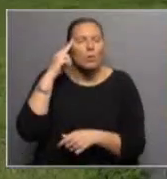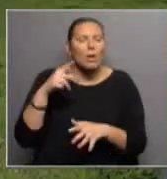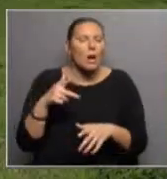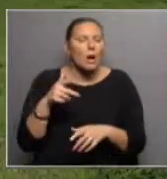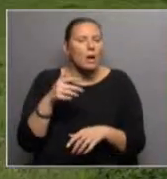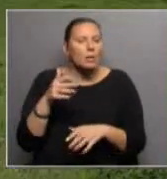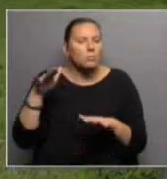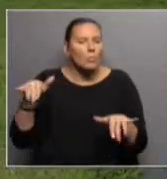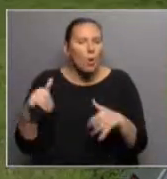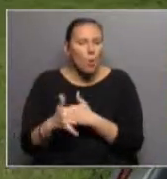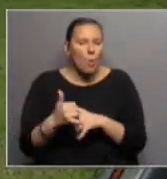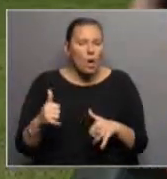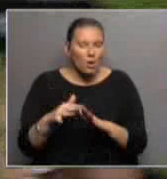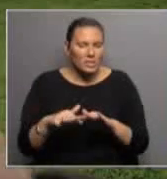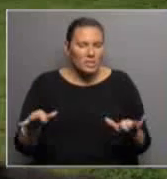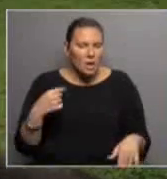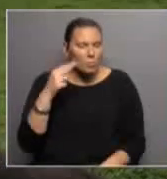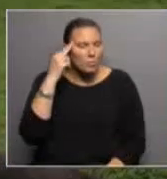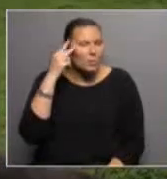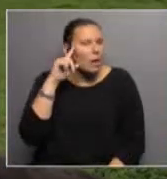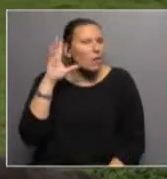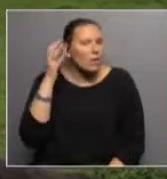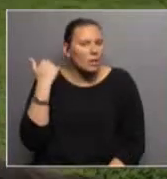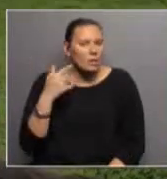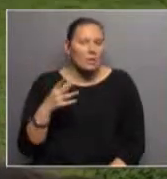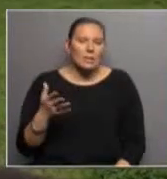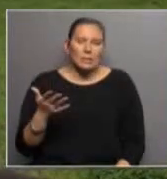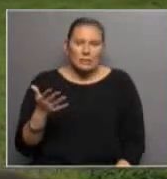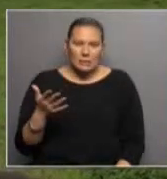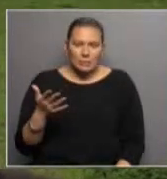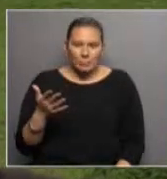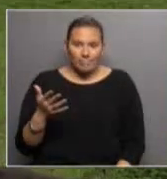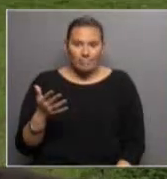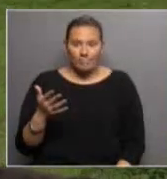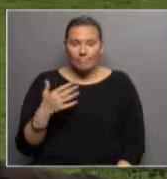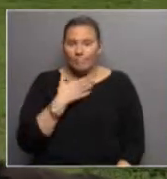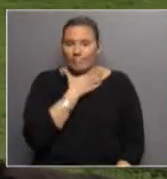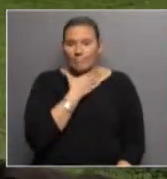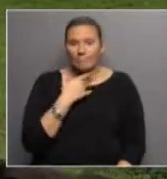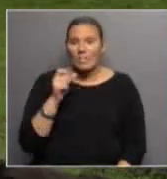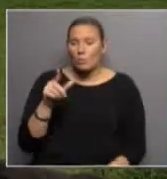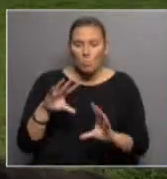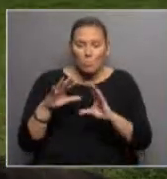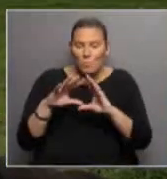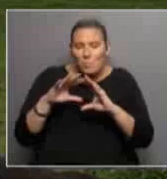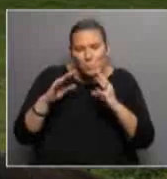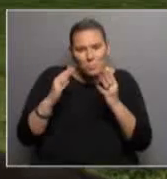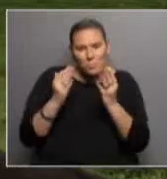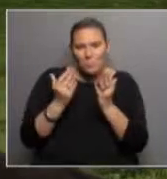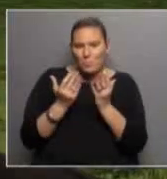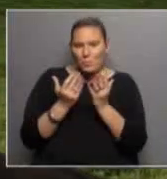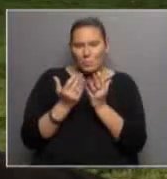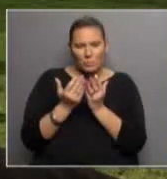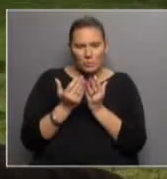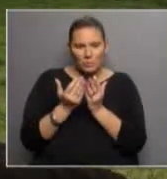época de los juegos de la niñez? Ah, y era como era como tu mundo, ¿no? Y vos